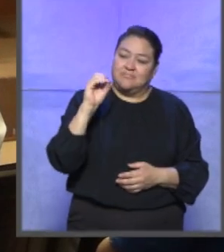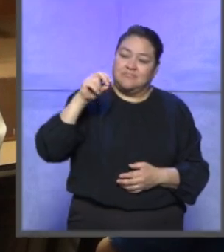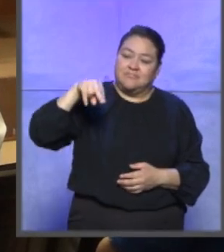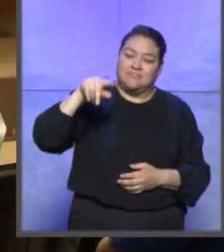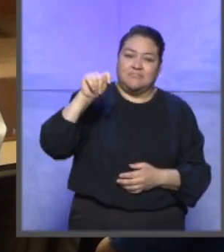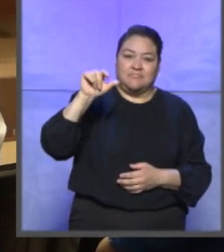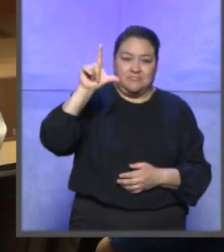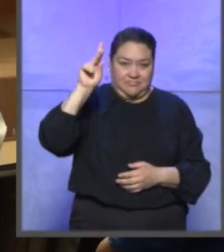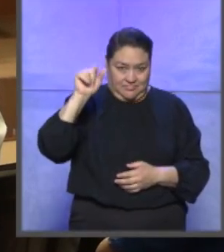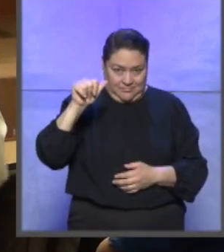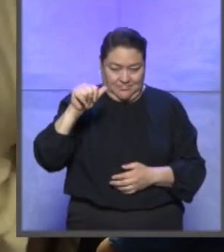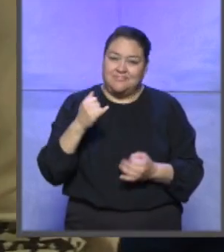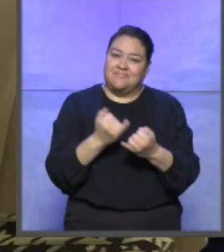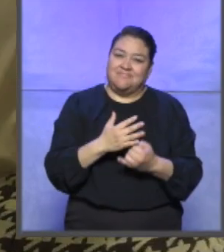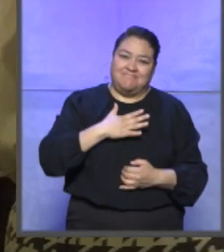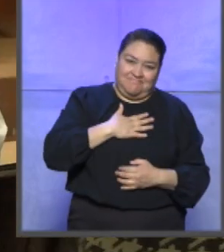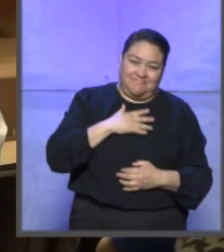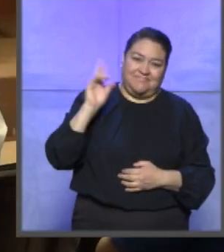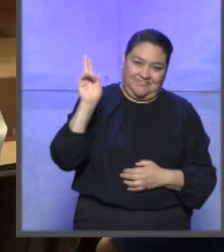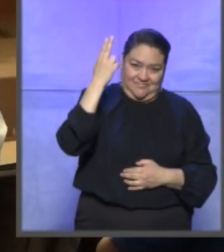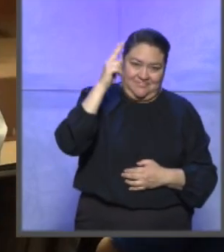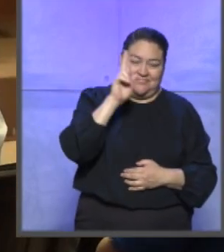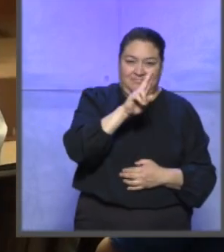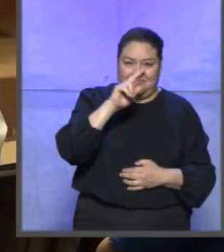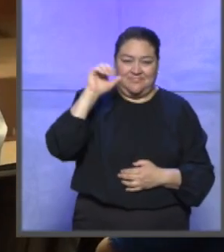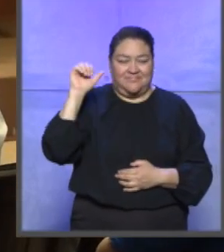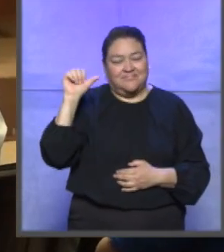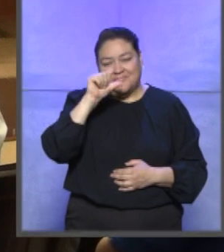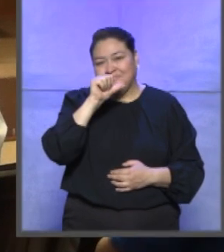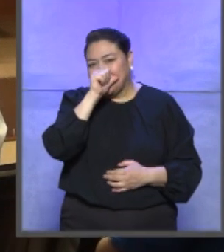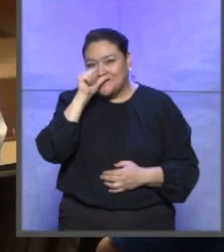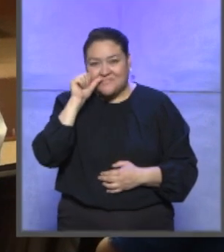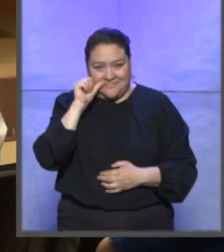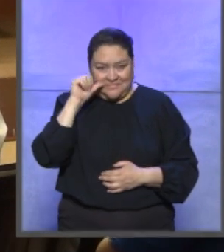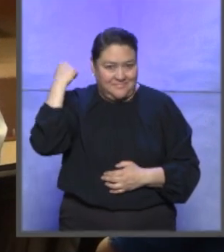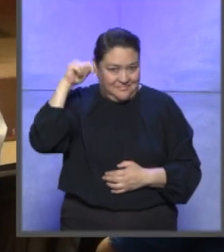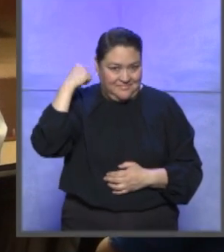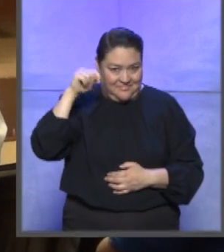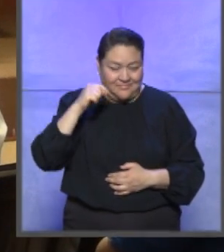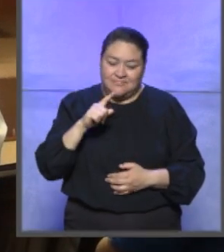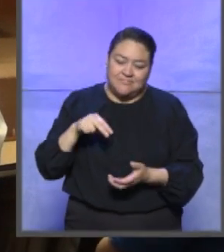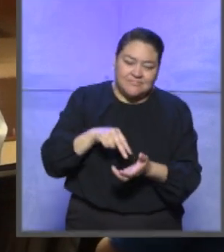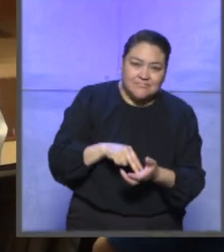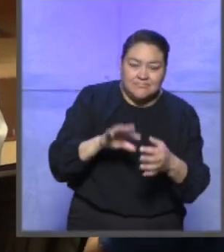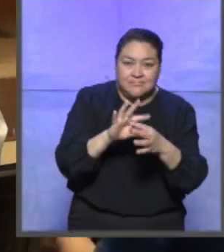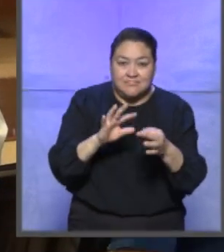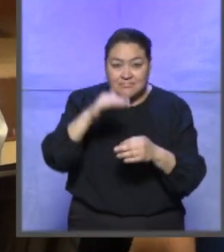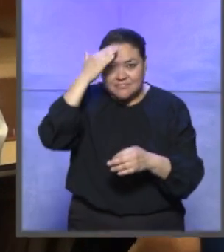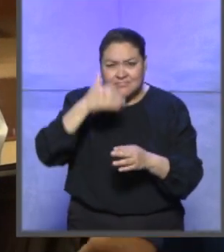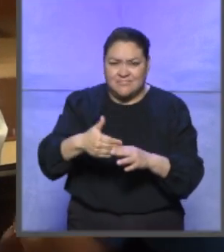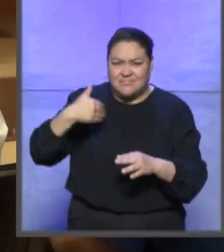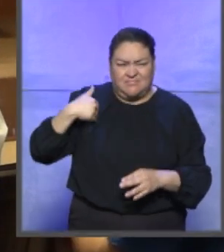Chontalpa y de nuestra alma mater, la UJAR, quienes en un evento que para